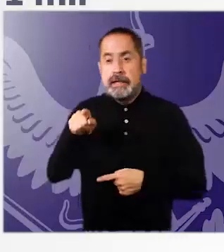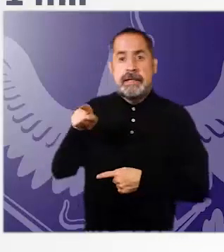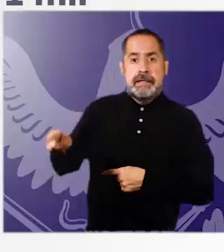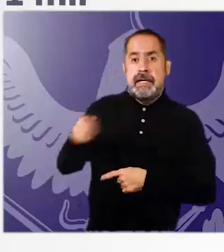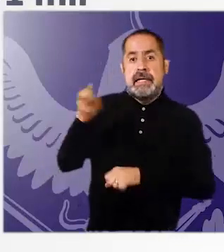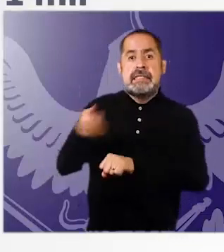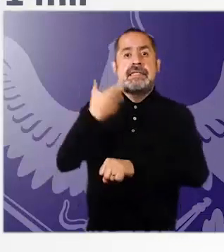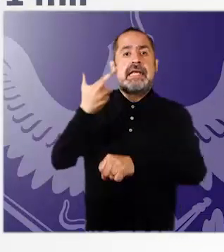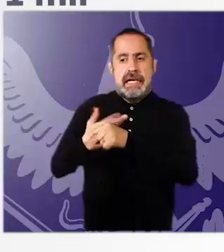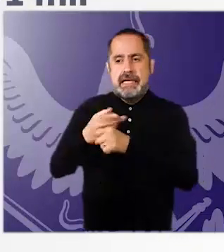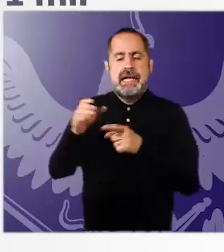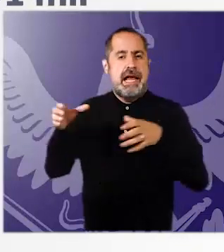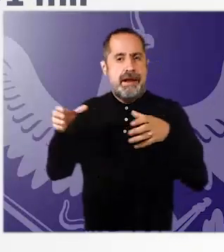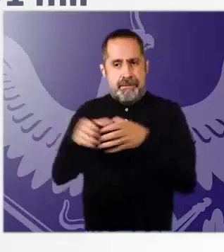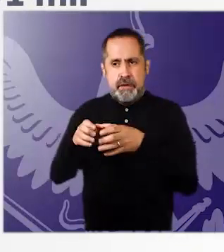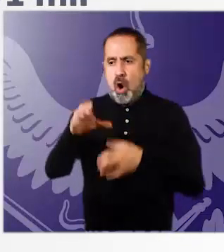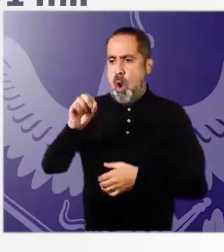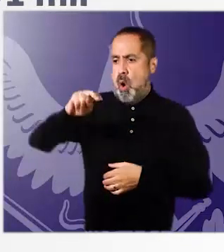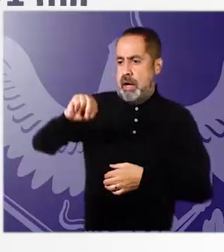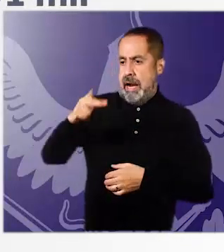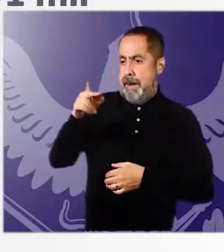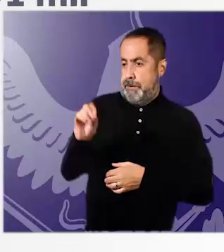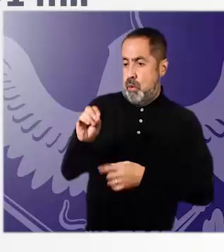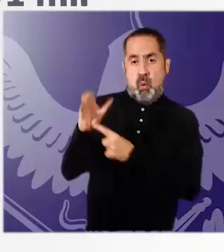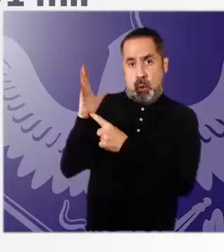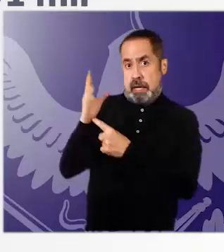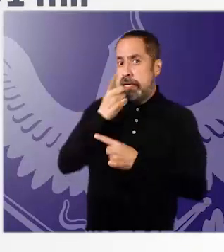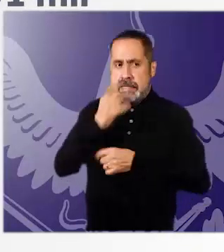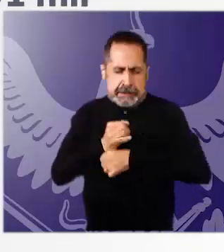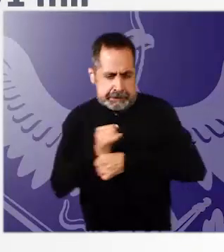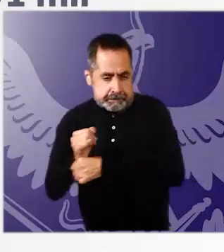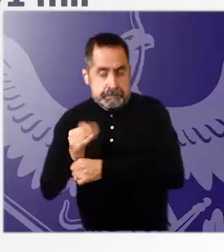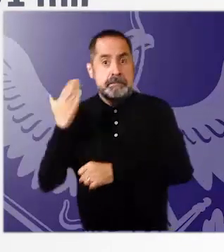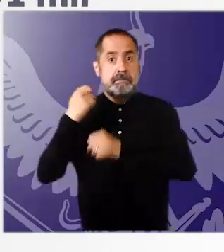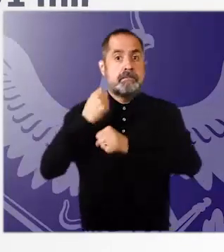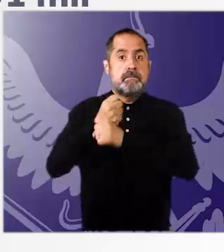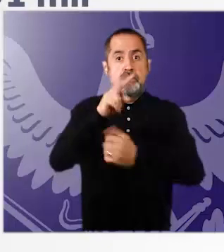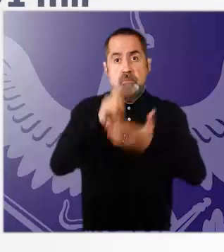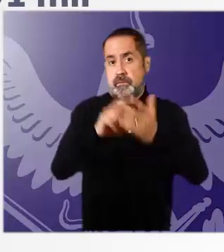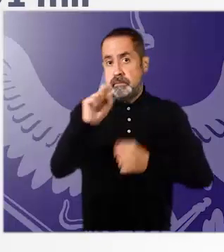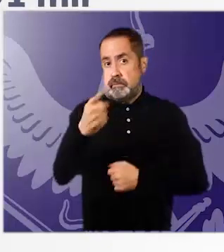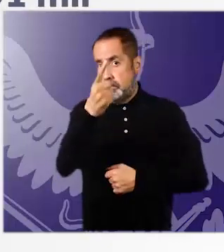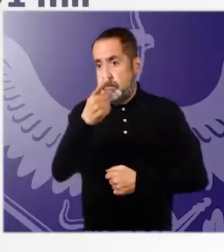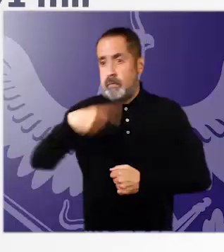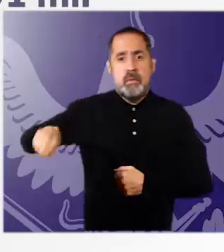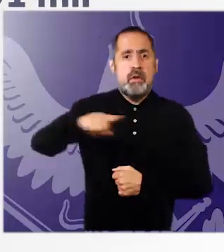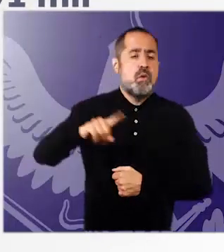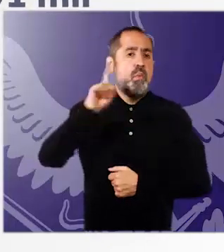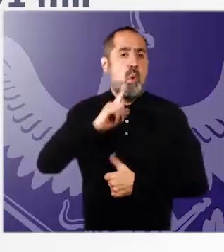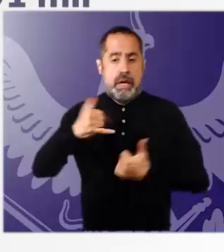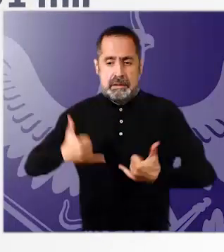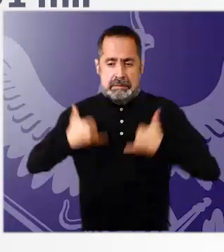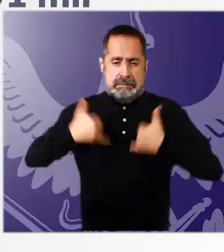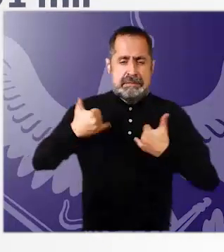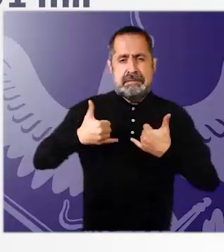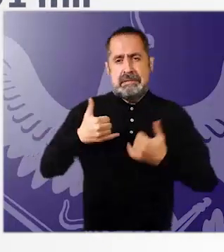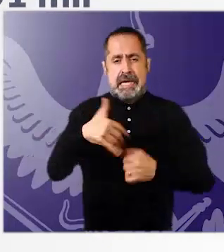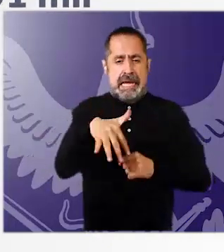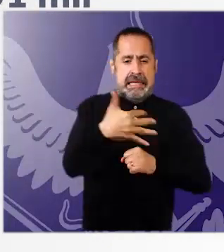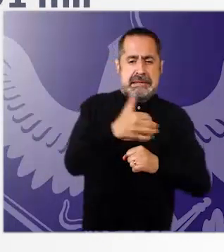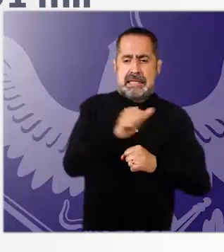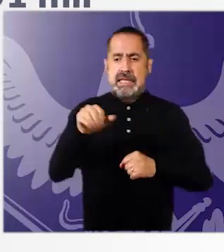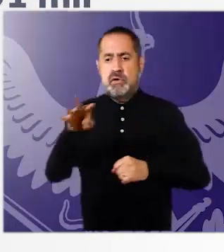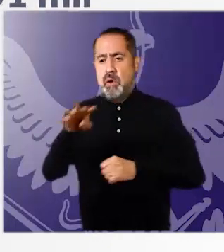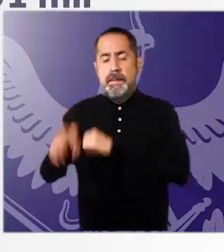proyecciones realizadas por la Secretaría General del Consejo Nacional de Población, CONAPO, en 2021 el número de personas adolescentes